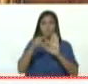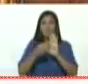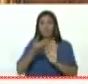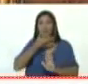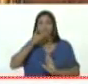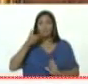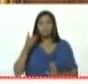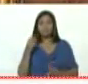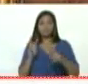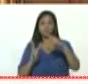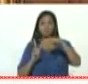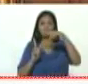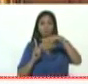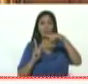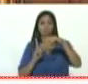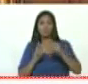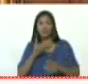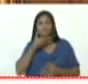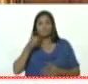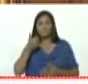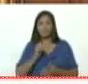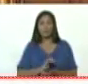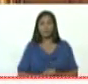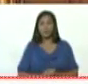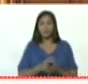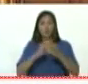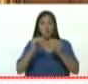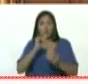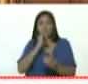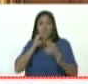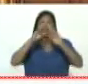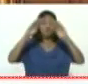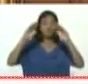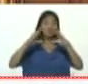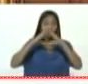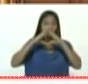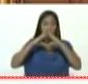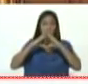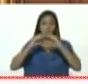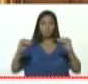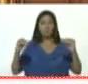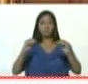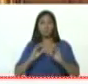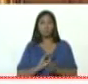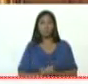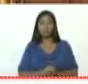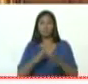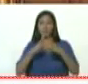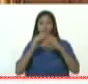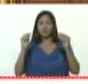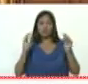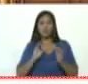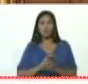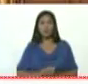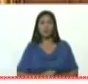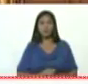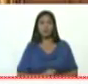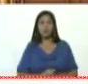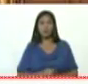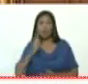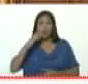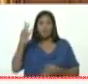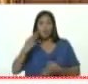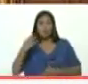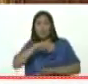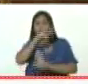canal informativo. Tiene que informarlo todo, Freddy. Todo. La verdad